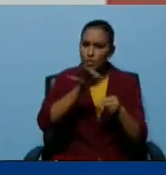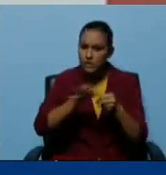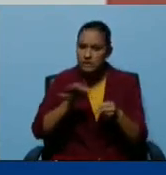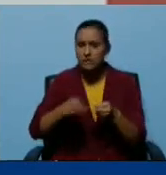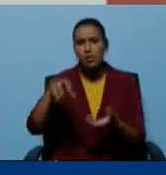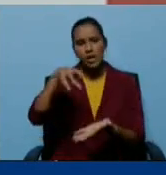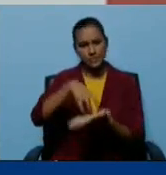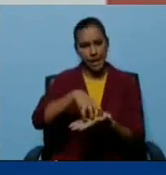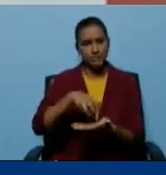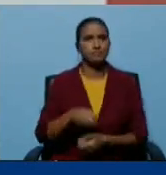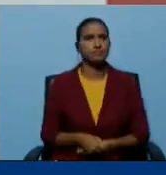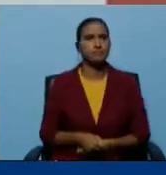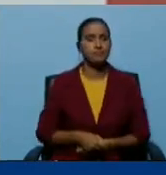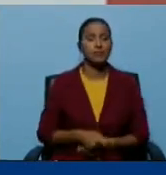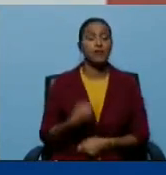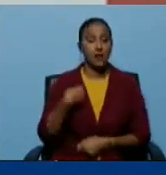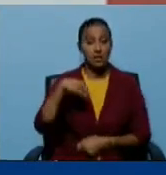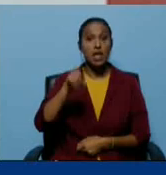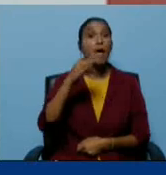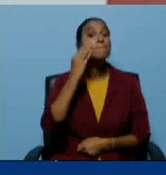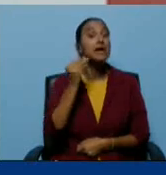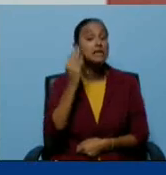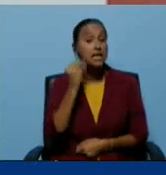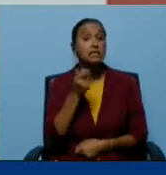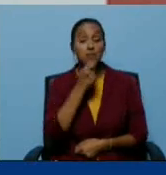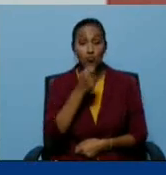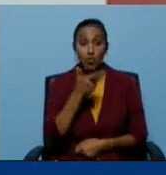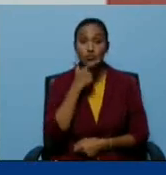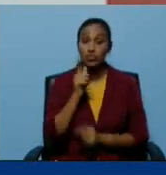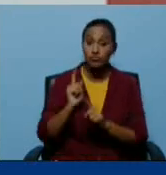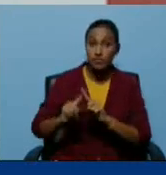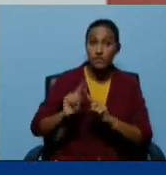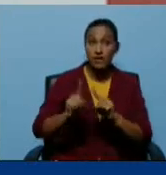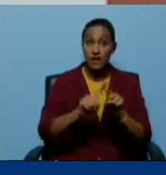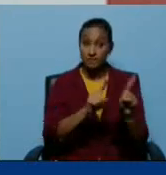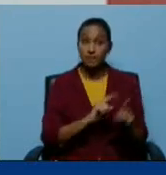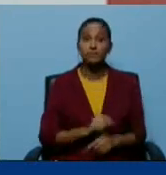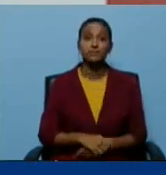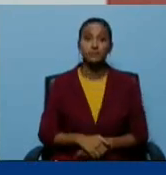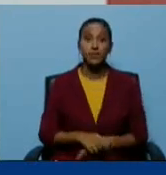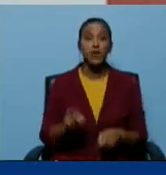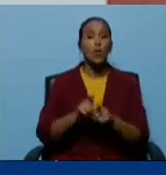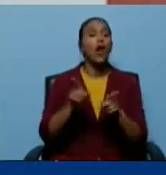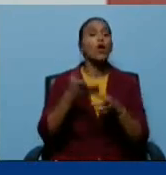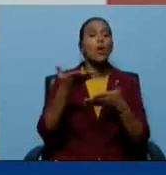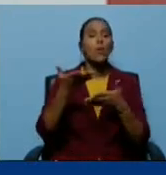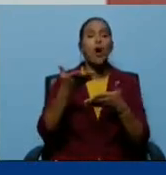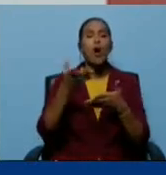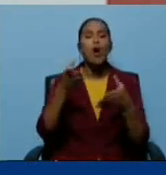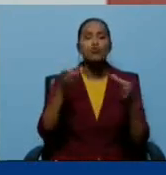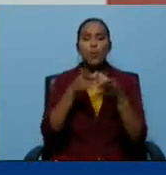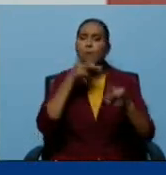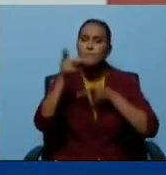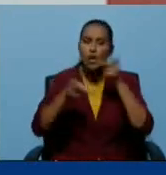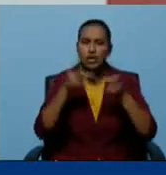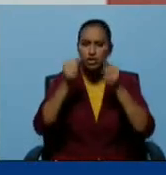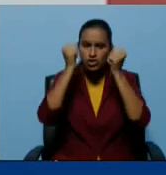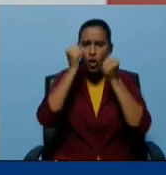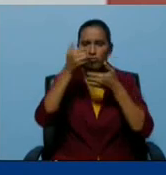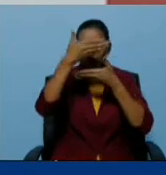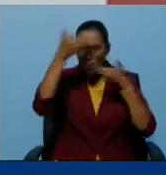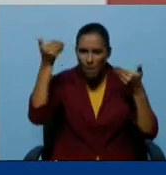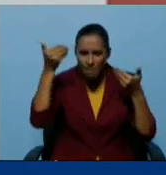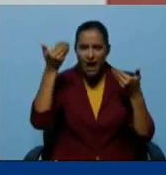Y que tiene experiencias bonitas, Benavides, en distintos lugares, como los Tupamaros, que combina,